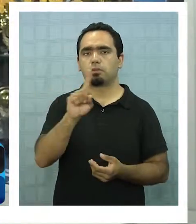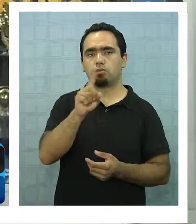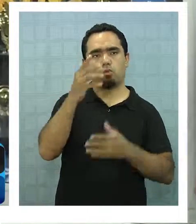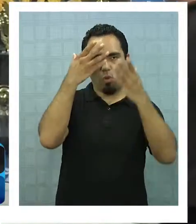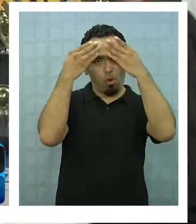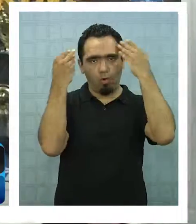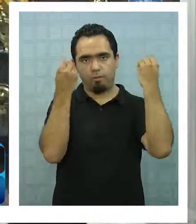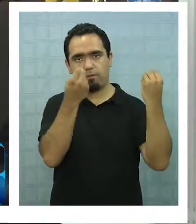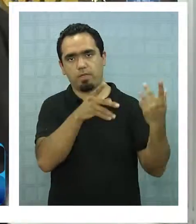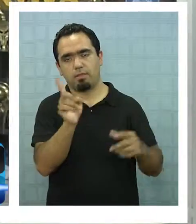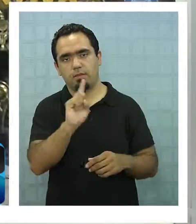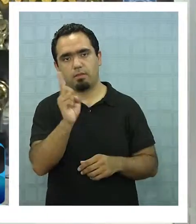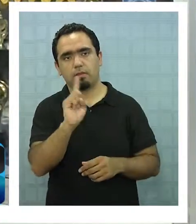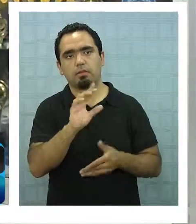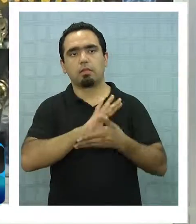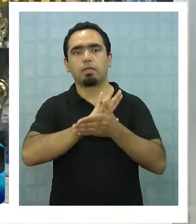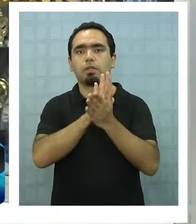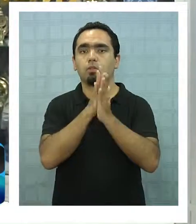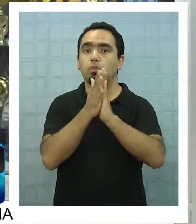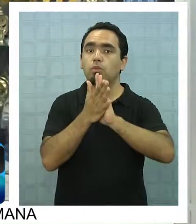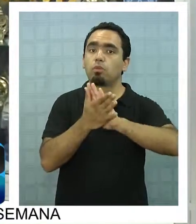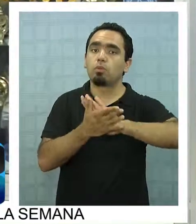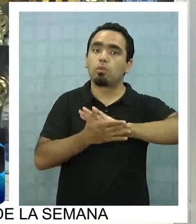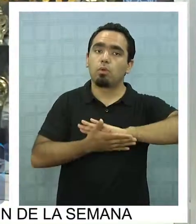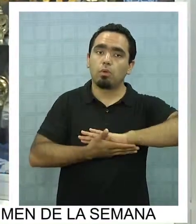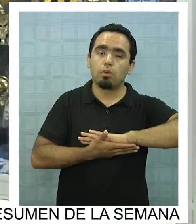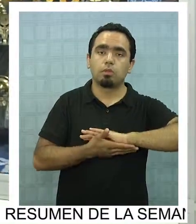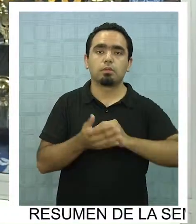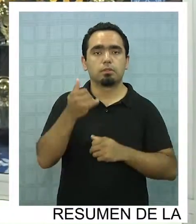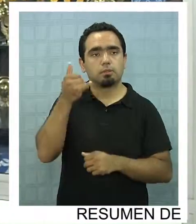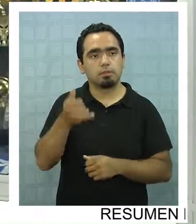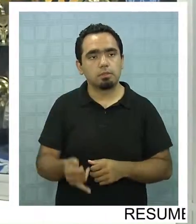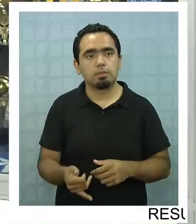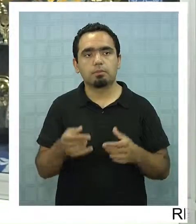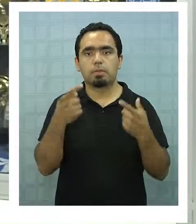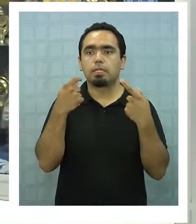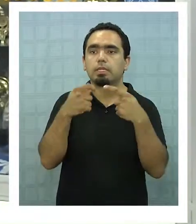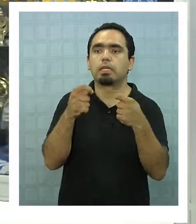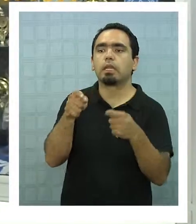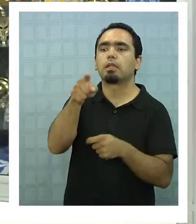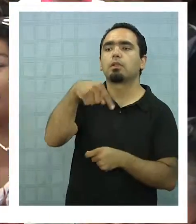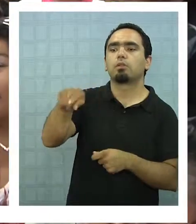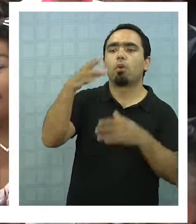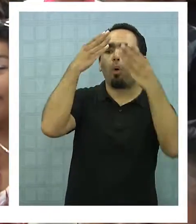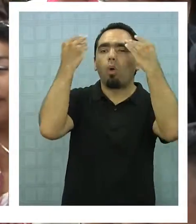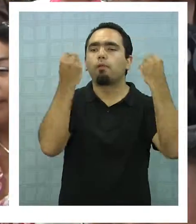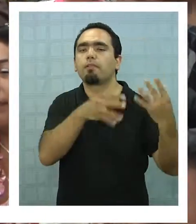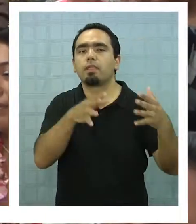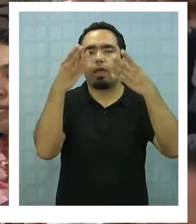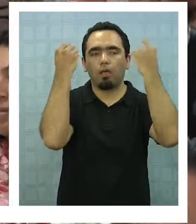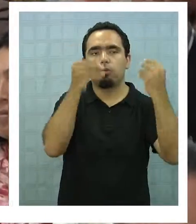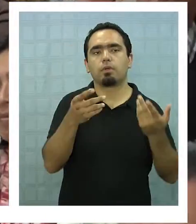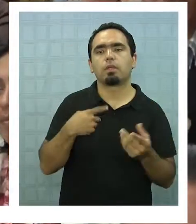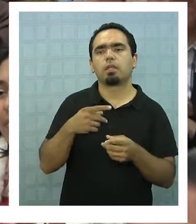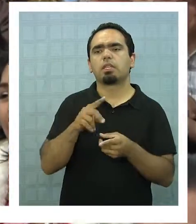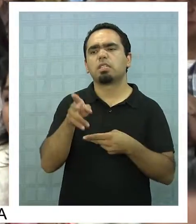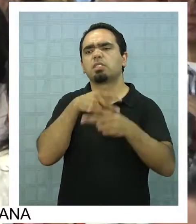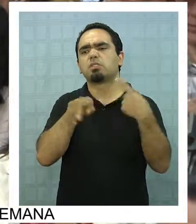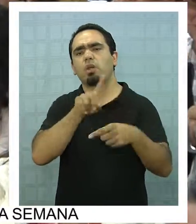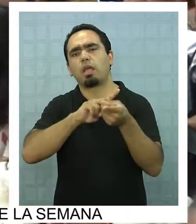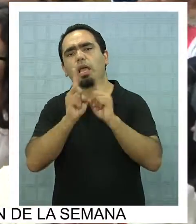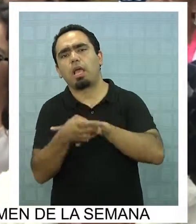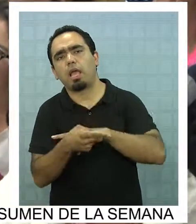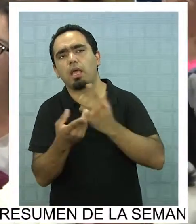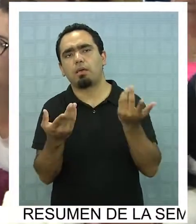de que todos, no sé, yo creo que siempre nos tratan de hacer olvidarnos, han tratado de cambiar la historia, de contarnos la cosa de otra manera,